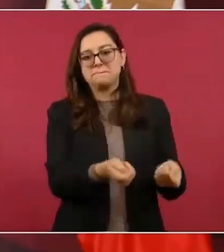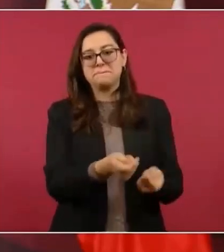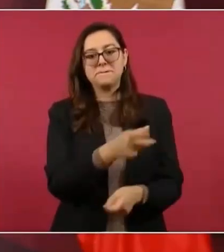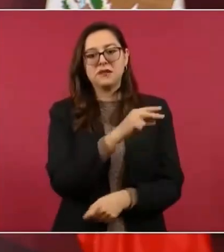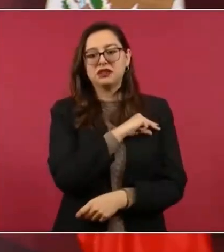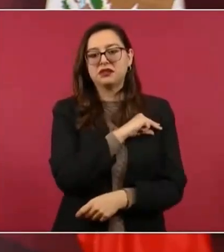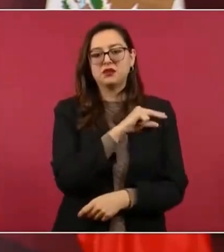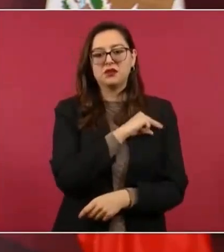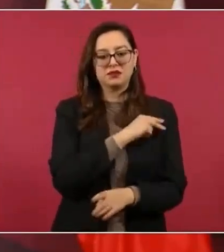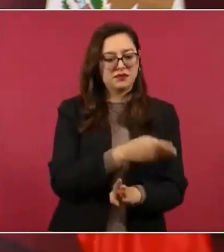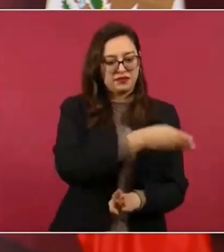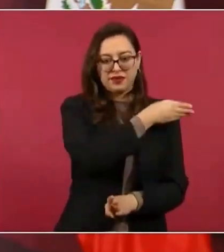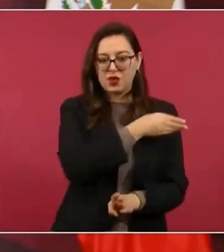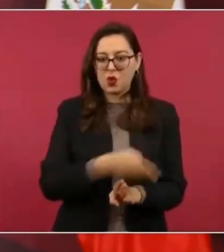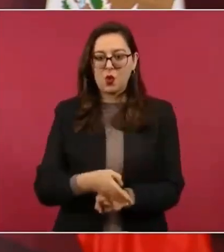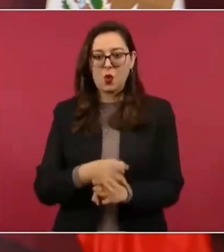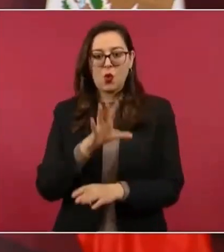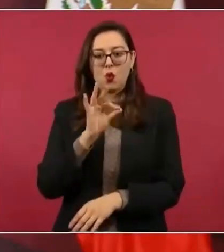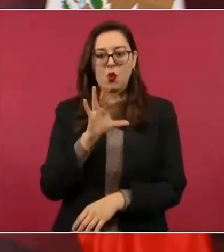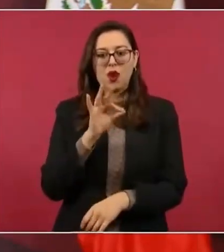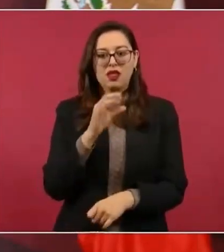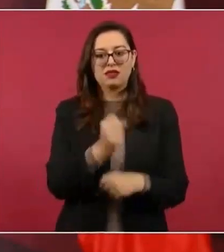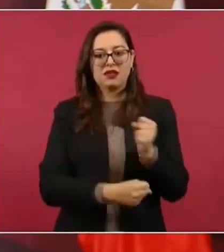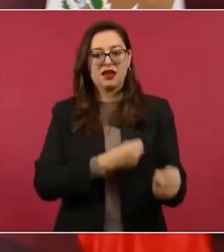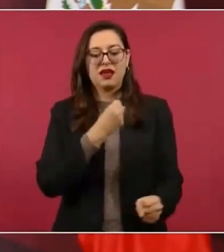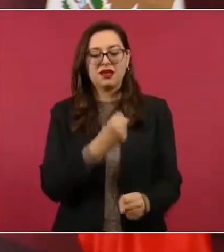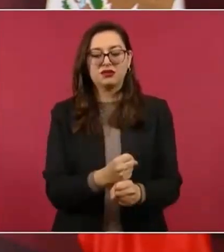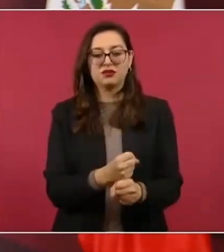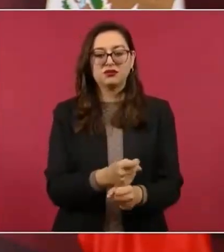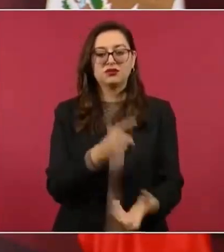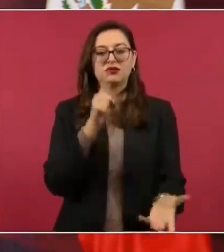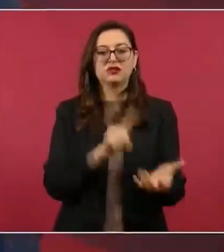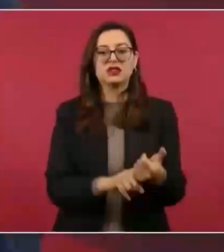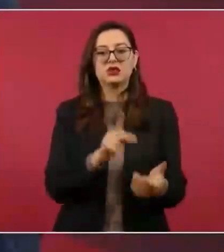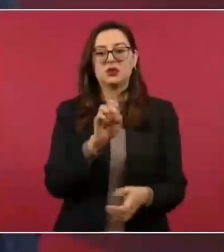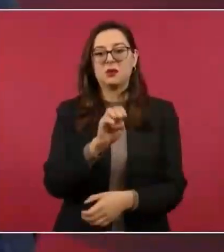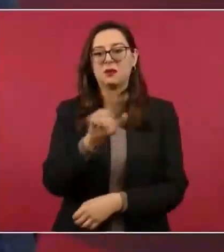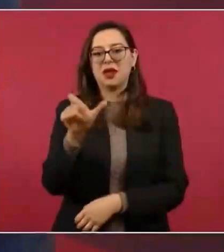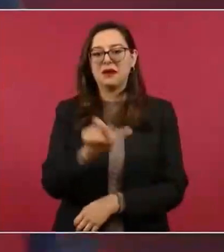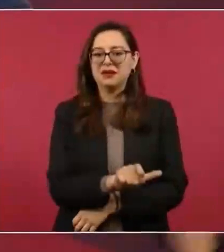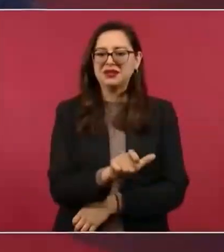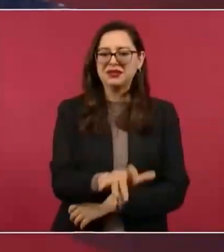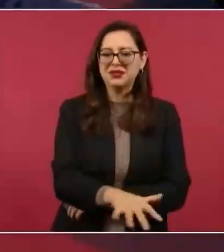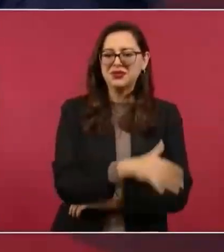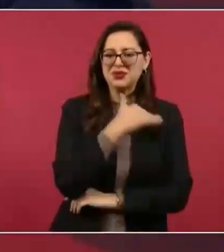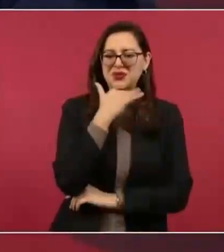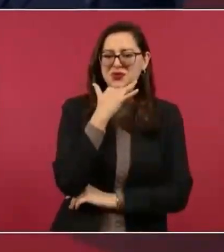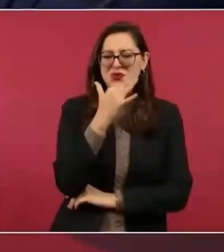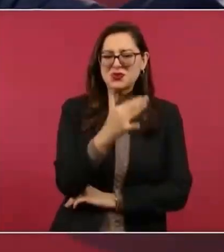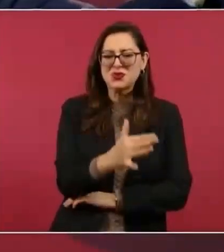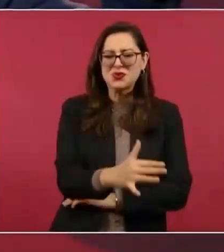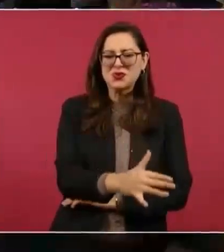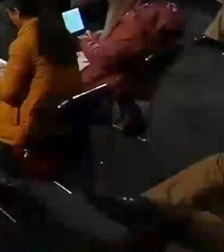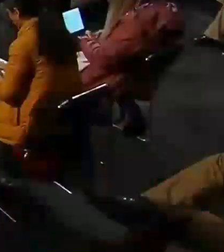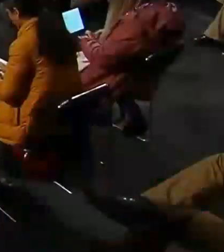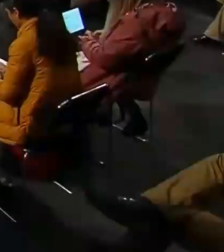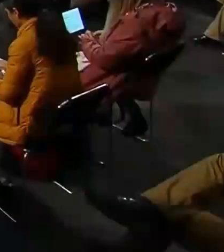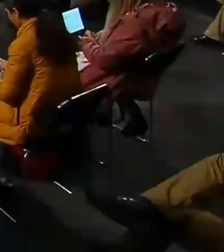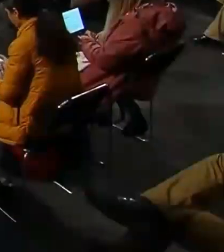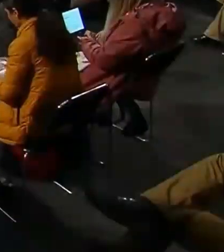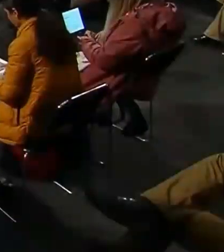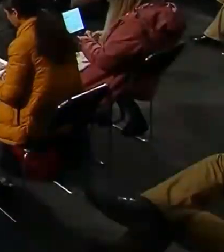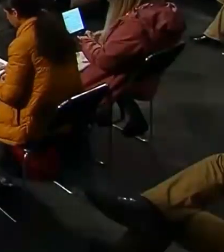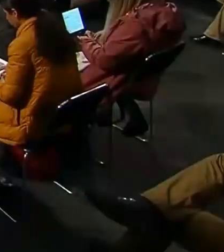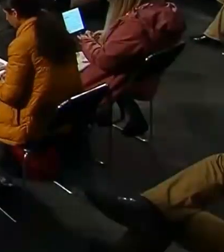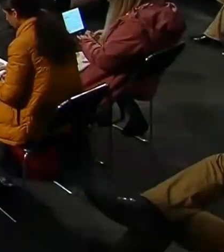y imperó en Pemex la corrupción, como es de